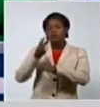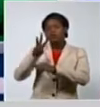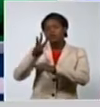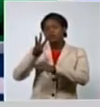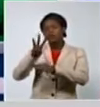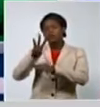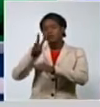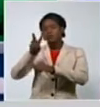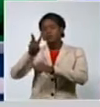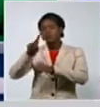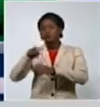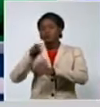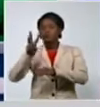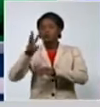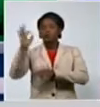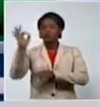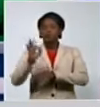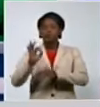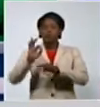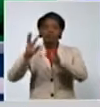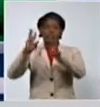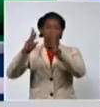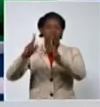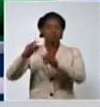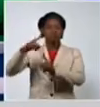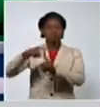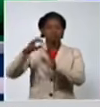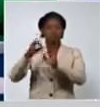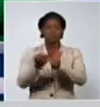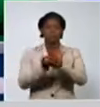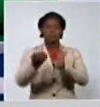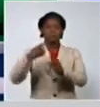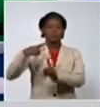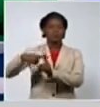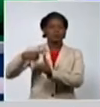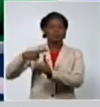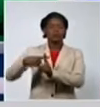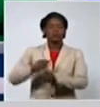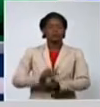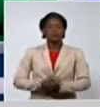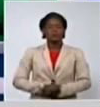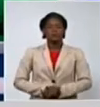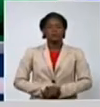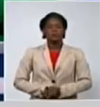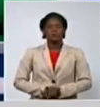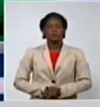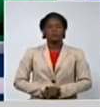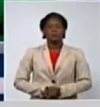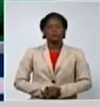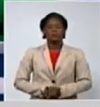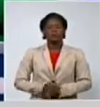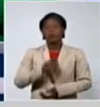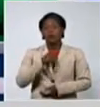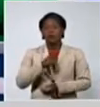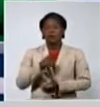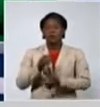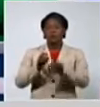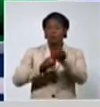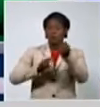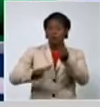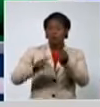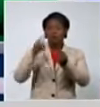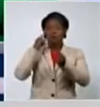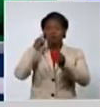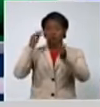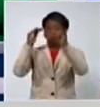32,3% de todos los casos confirmados. De las provincias que ocupan los primeros lugares en la tasa de incidencia,